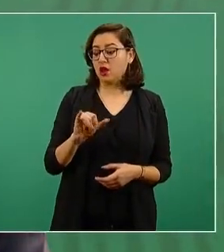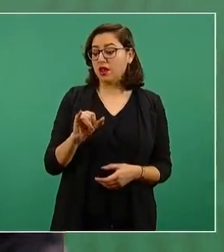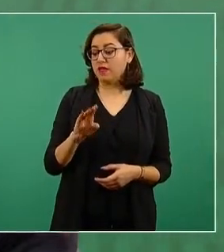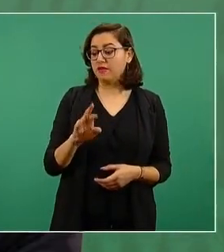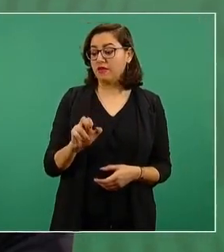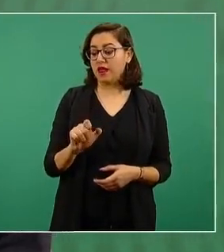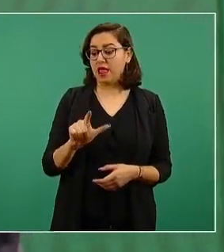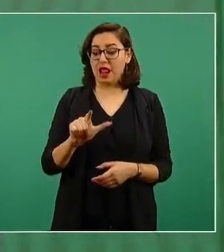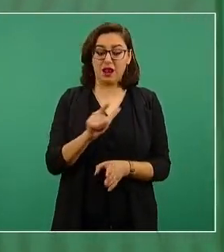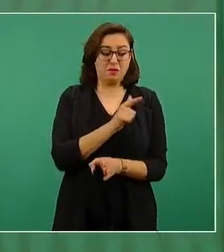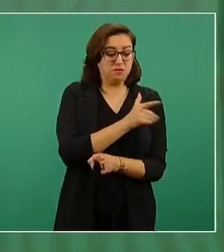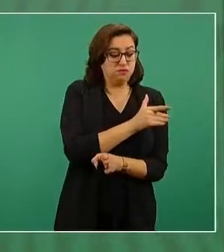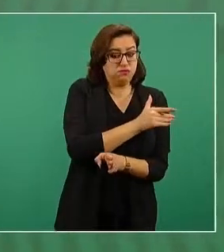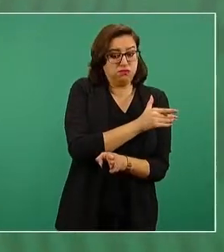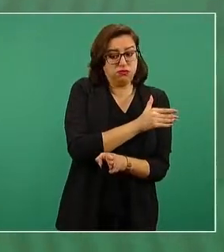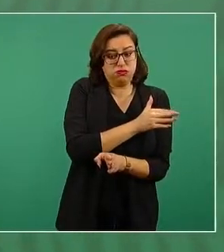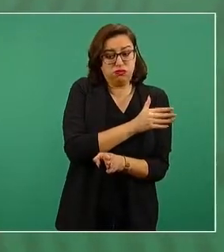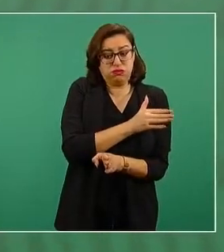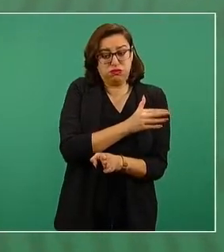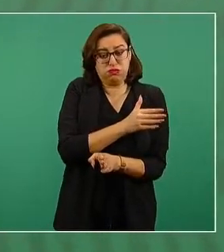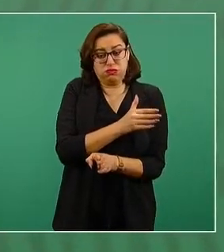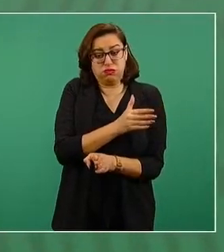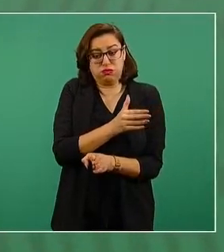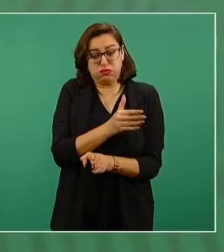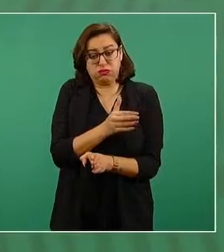se permitió